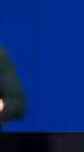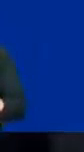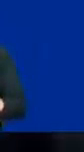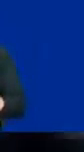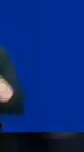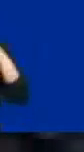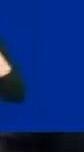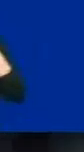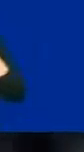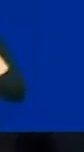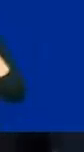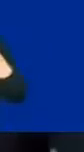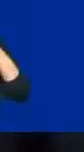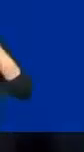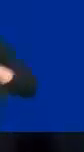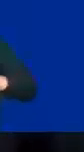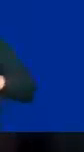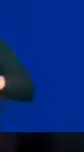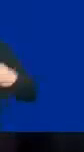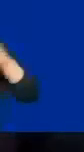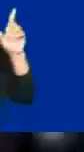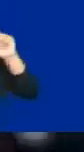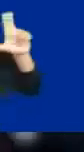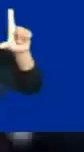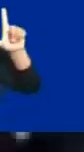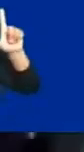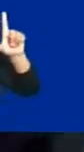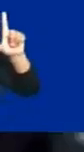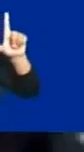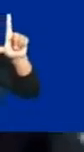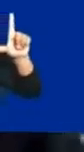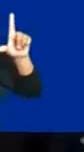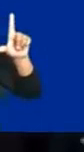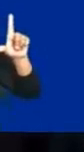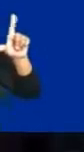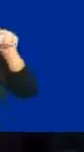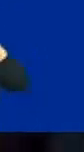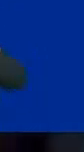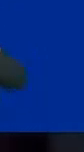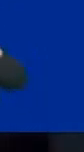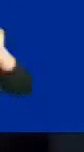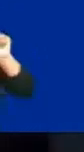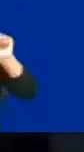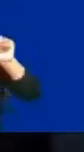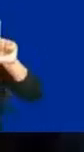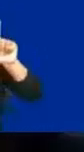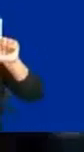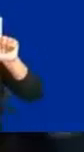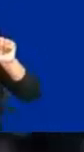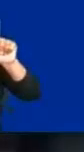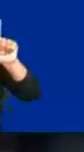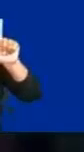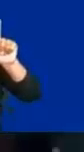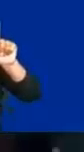Si ya fue inscrita, puedo ver el asiento. En el caso del registro de propiedad, registro vehicular,